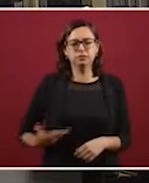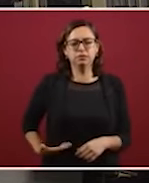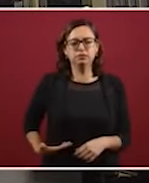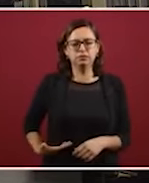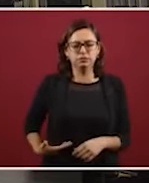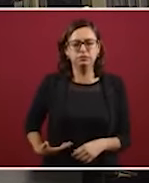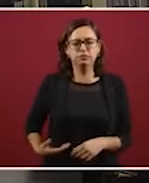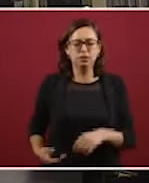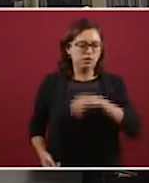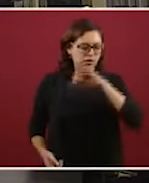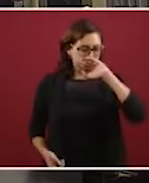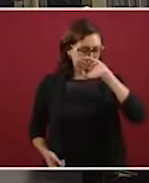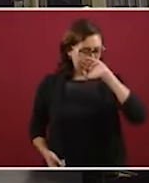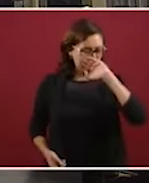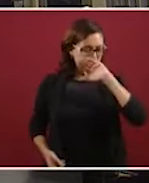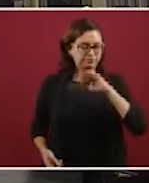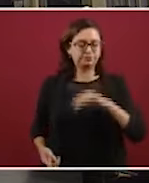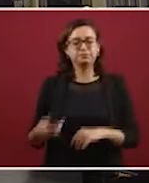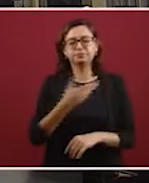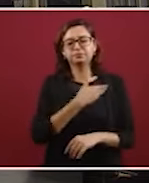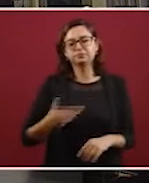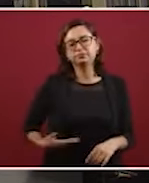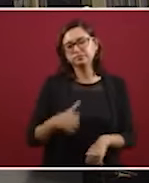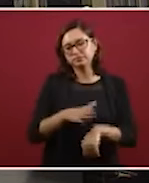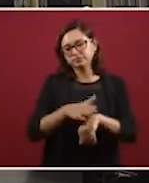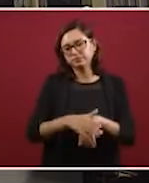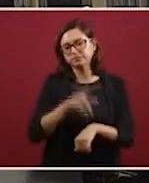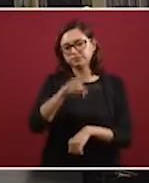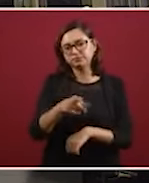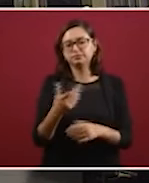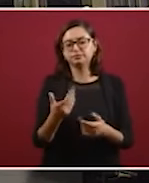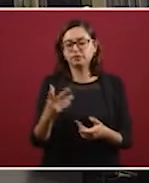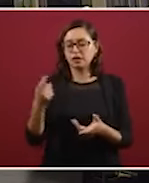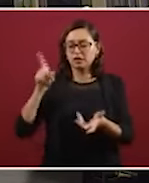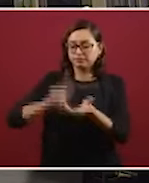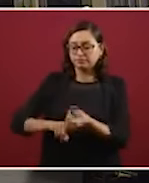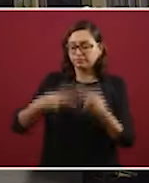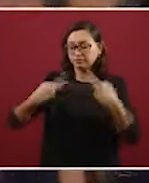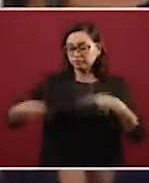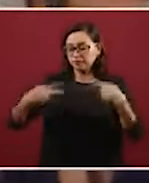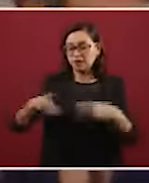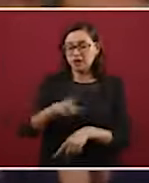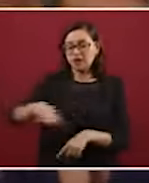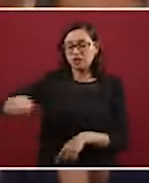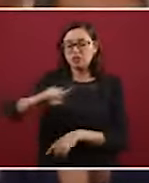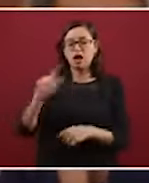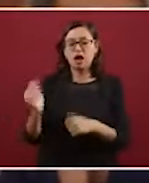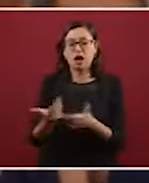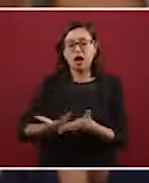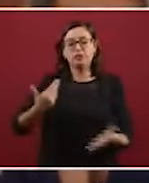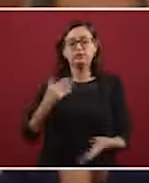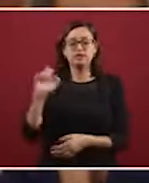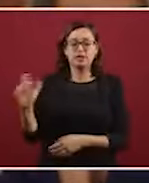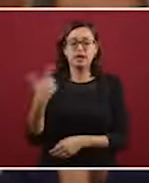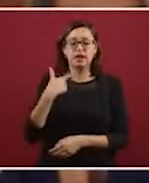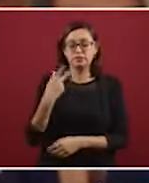operando con personal que ha trabajado para los gobiernos neoliberales del PAN y del PRI. Una de estas áreas